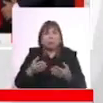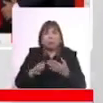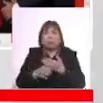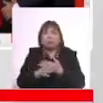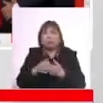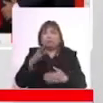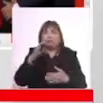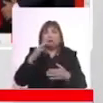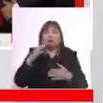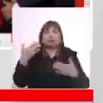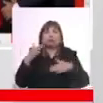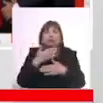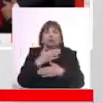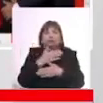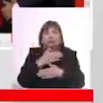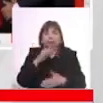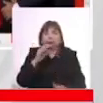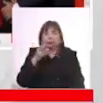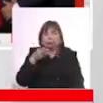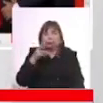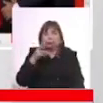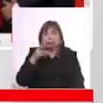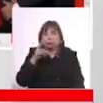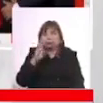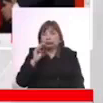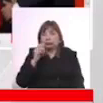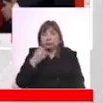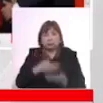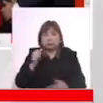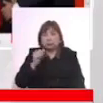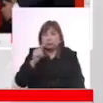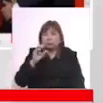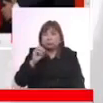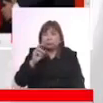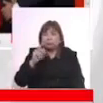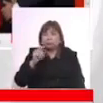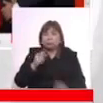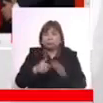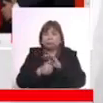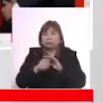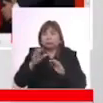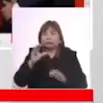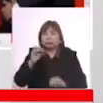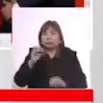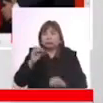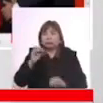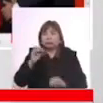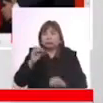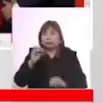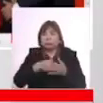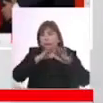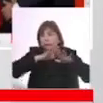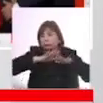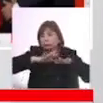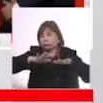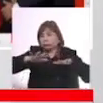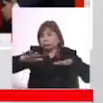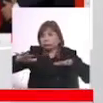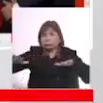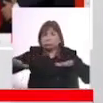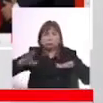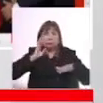Chimbote, tengo todo lo que es desde Samanco, Tortugas, lo que es Cosco, Santa, toda esta parte está muy maltratada, el